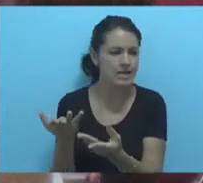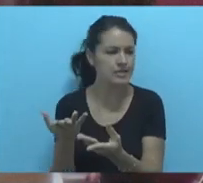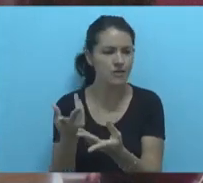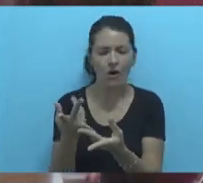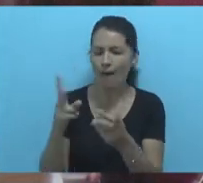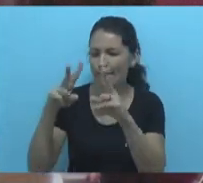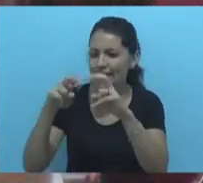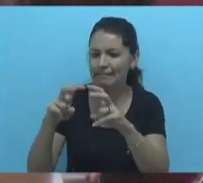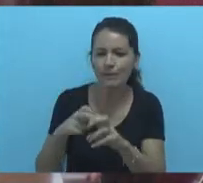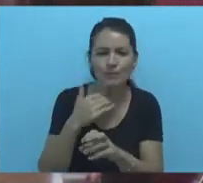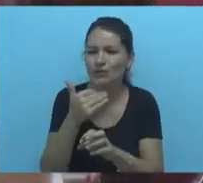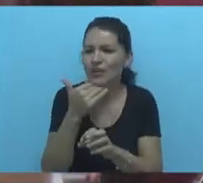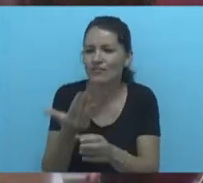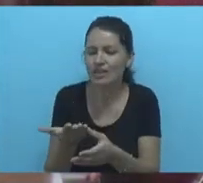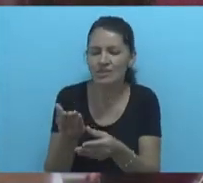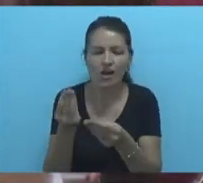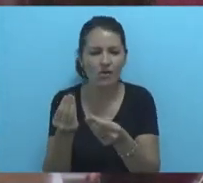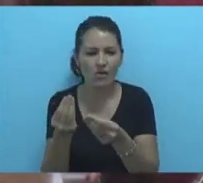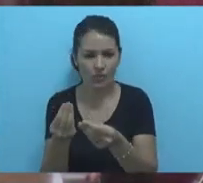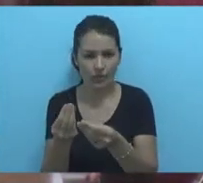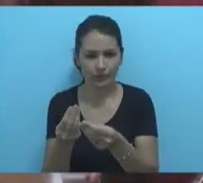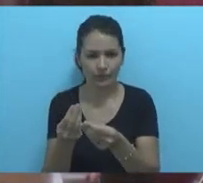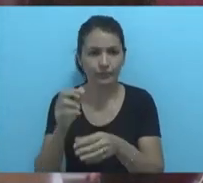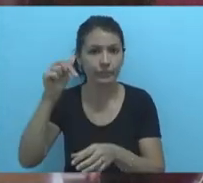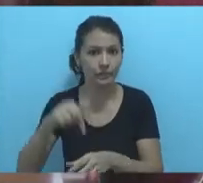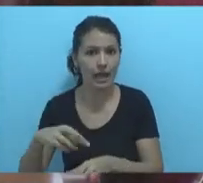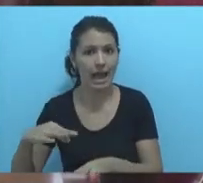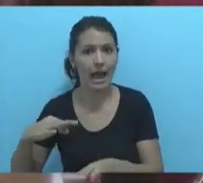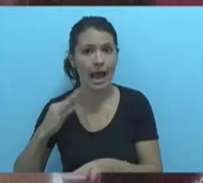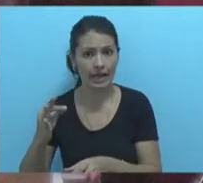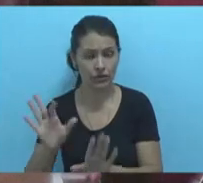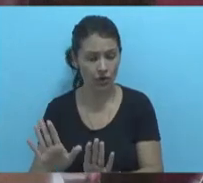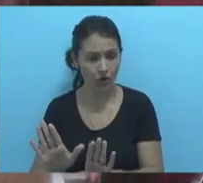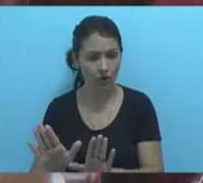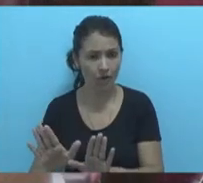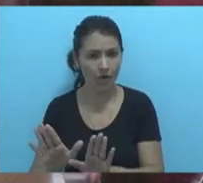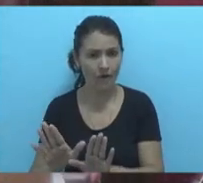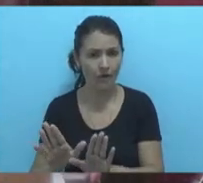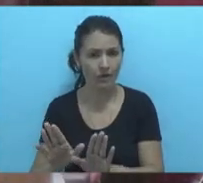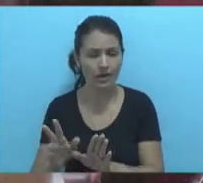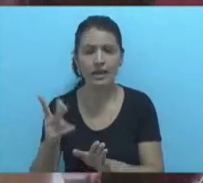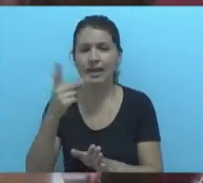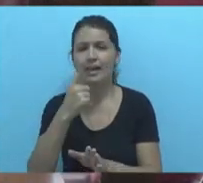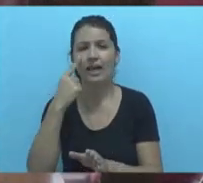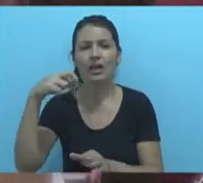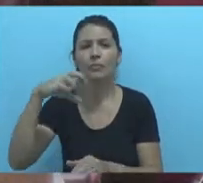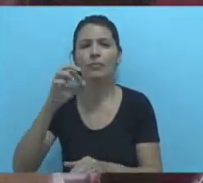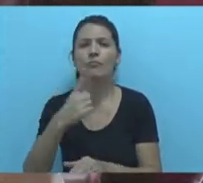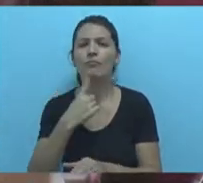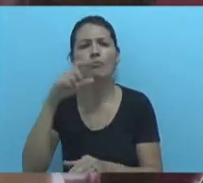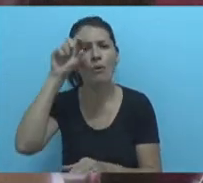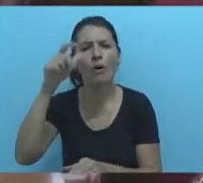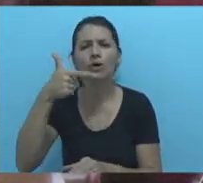de investigación. El informe de este año ya parte de una hipótesis de investigación porque